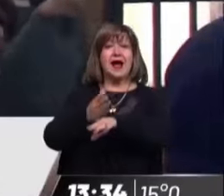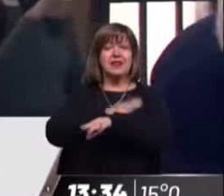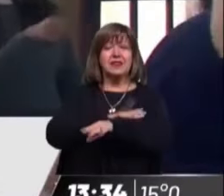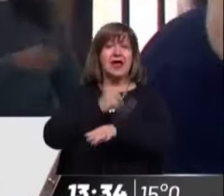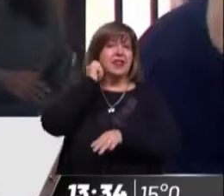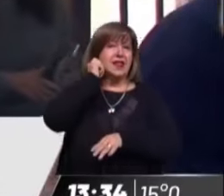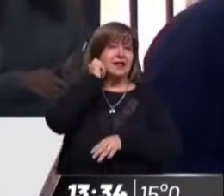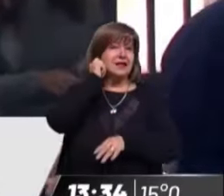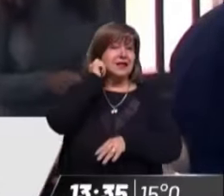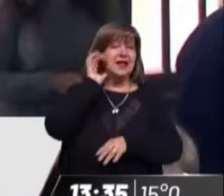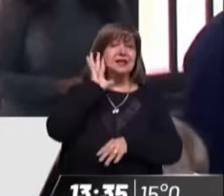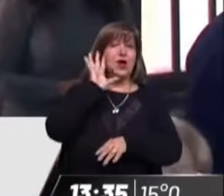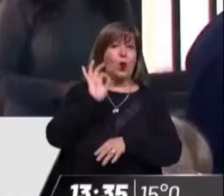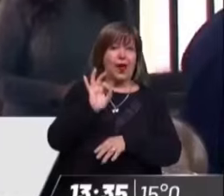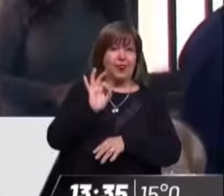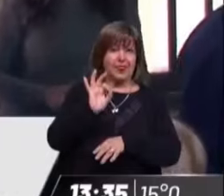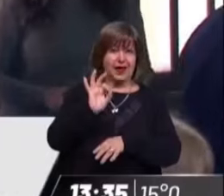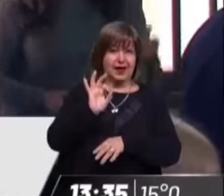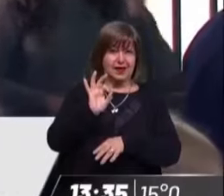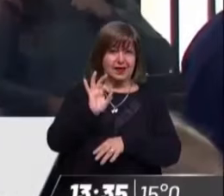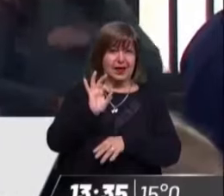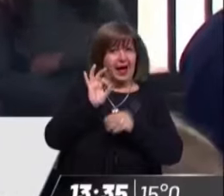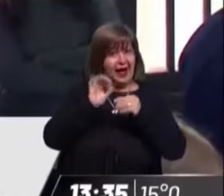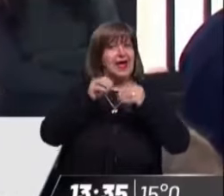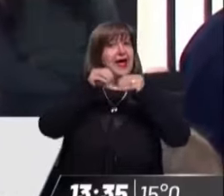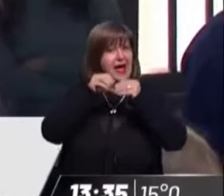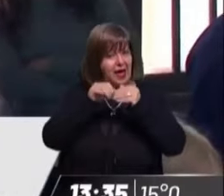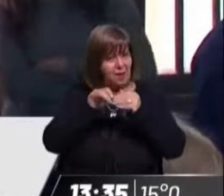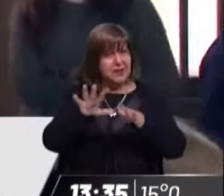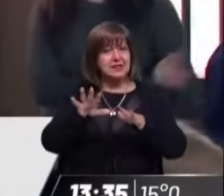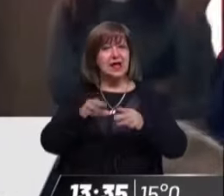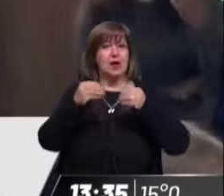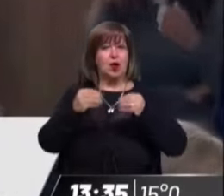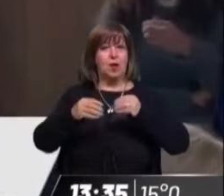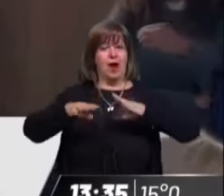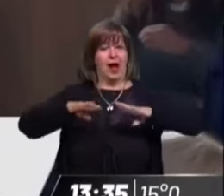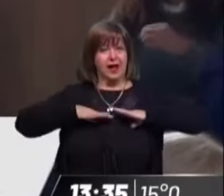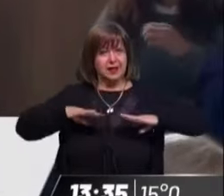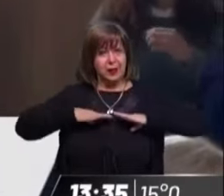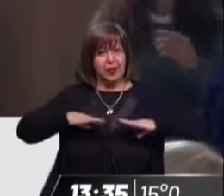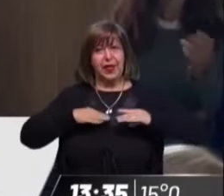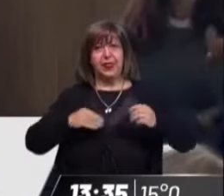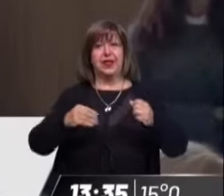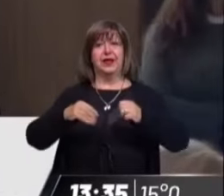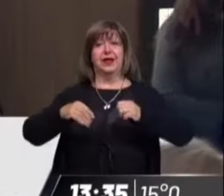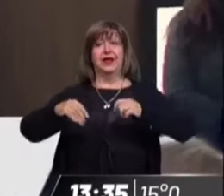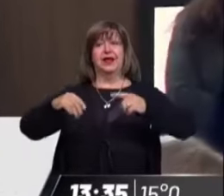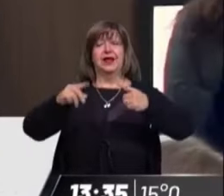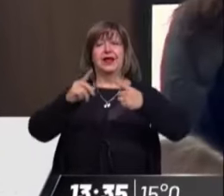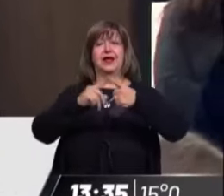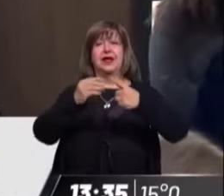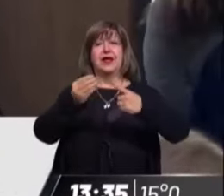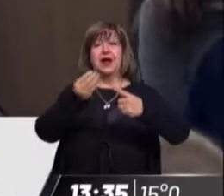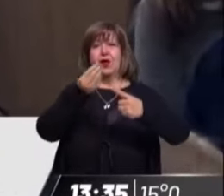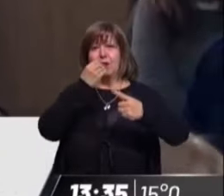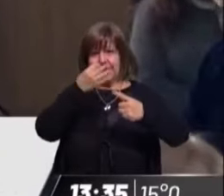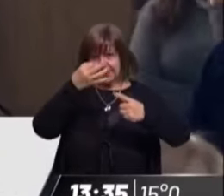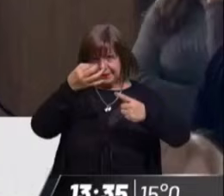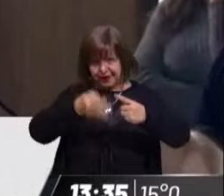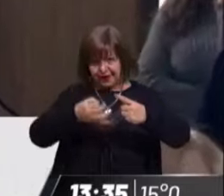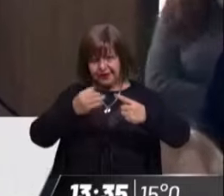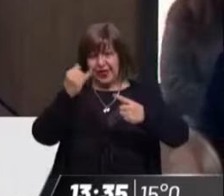prevención. Y con tres pilares fundamentales, ¿no? Con la actividad física, una dieta saludable y la parte